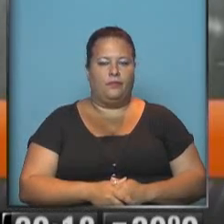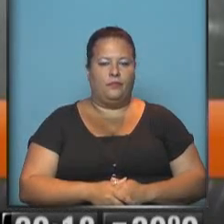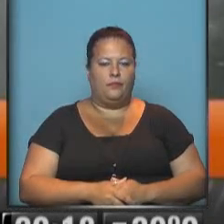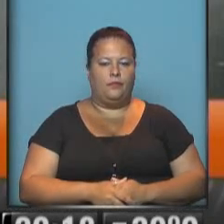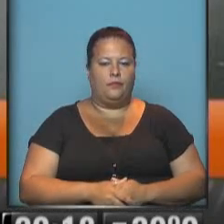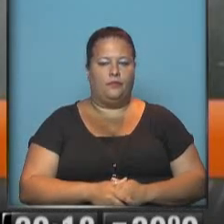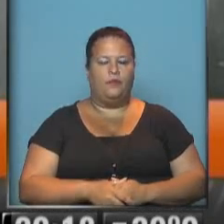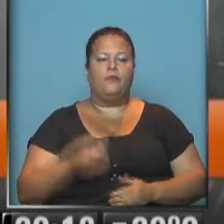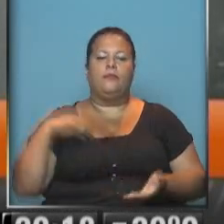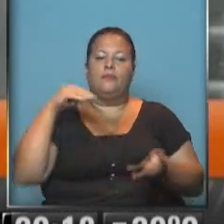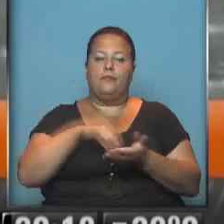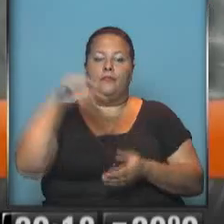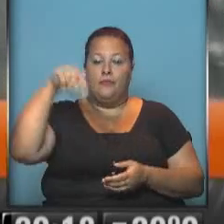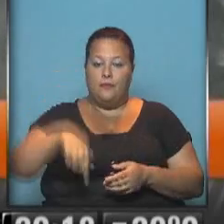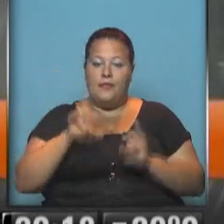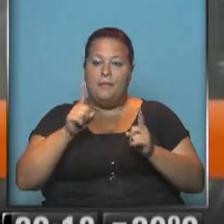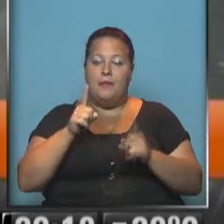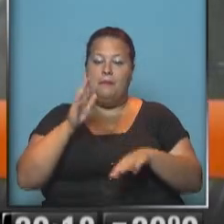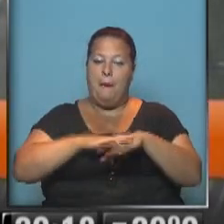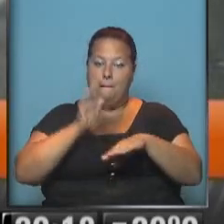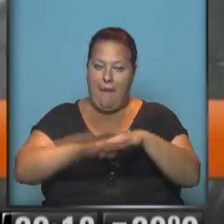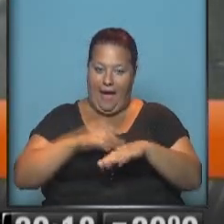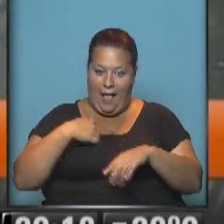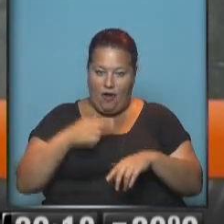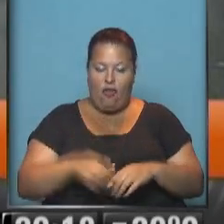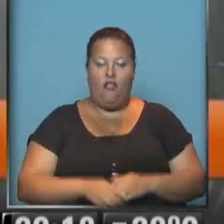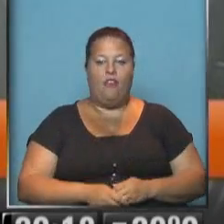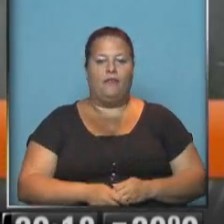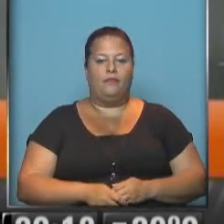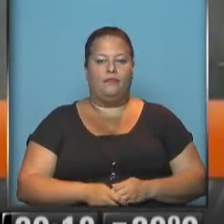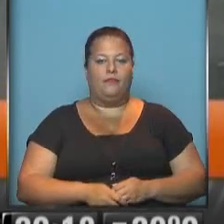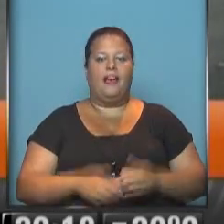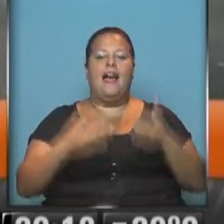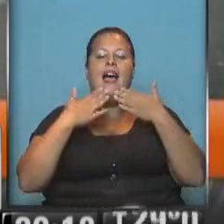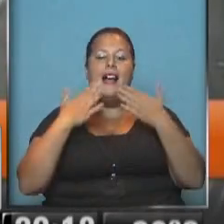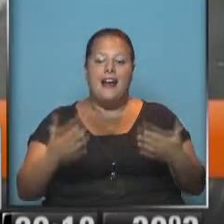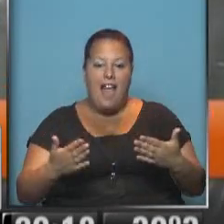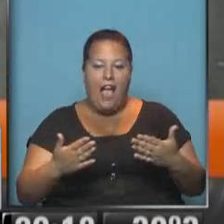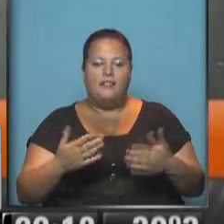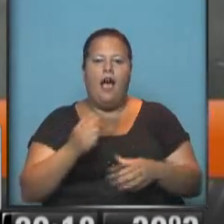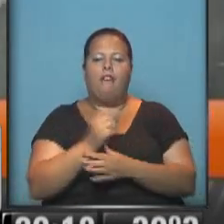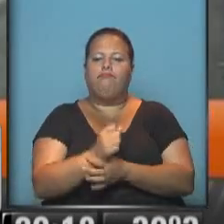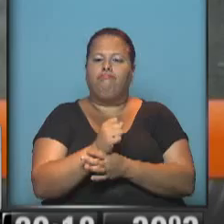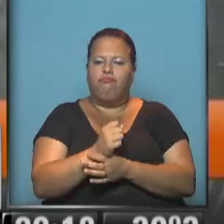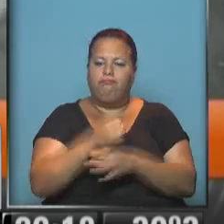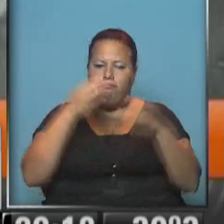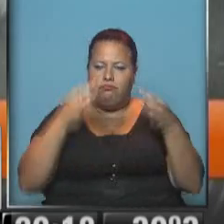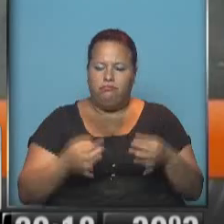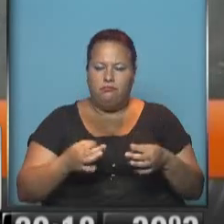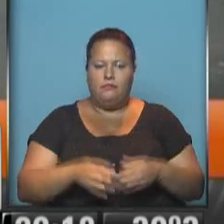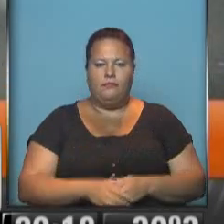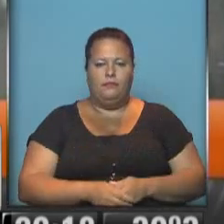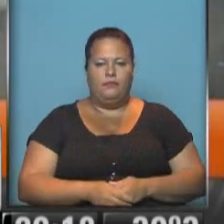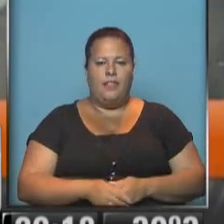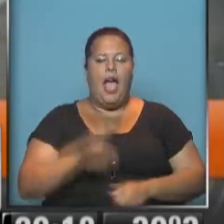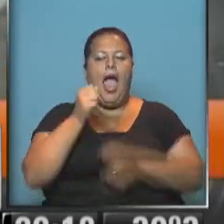Quiero agregar que con esta misma mano y gracias a la eficiencia de